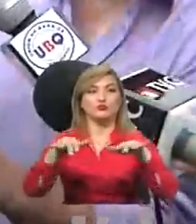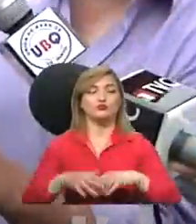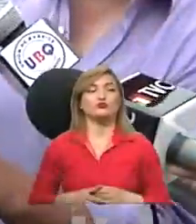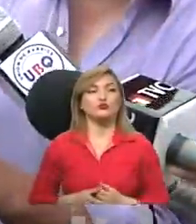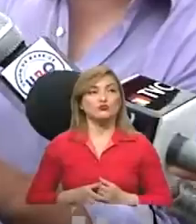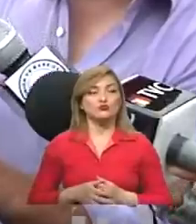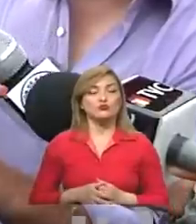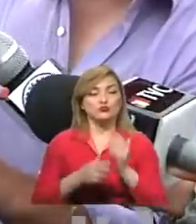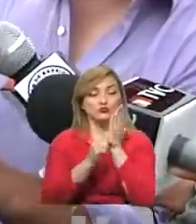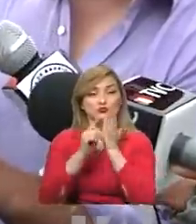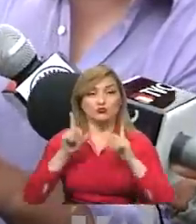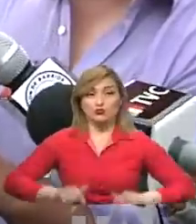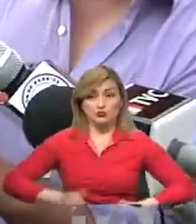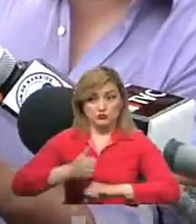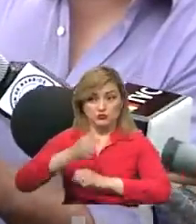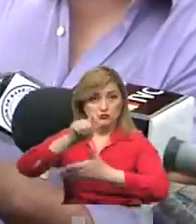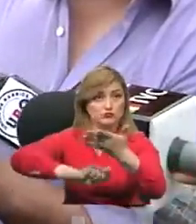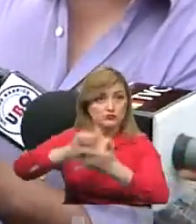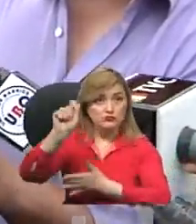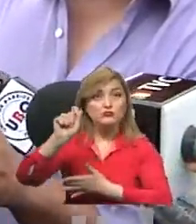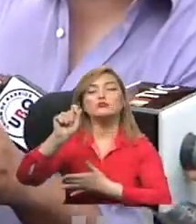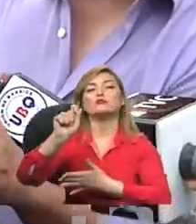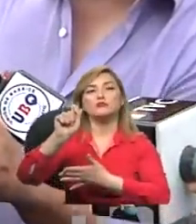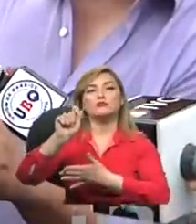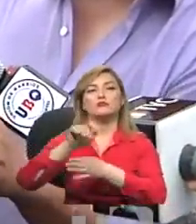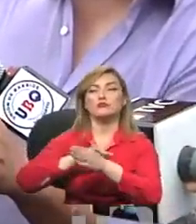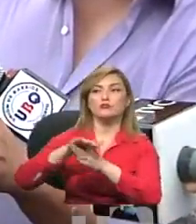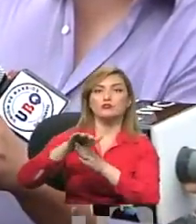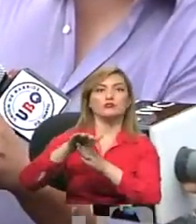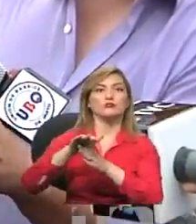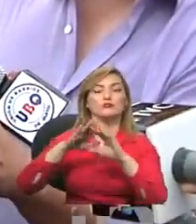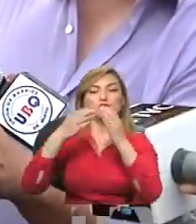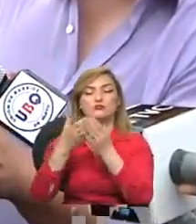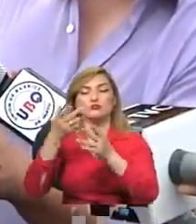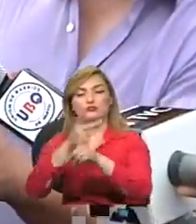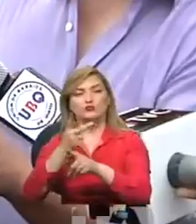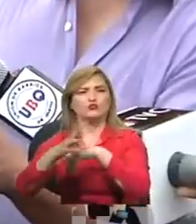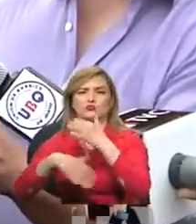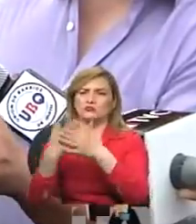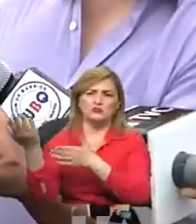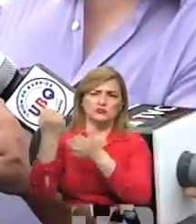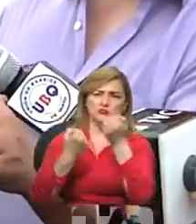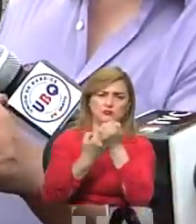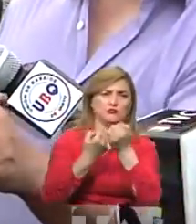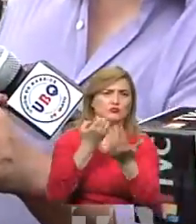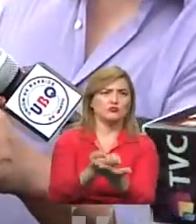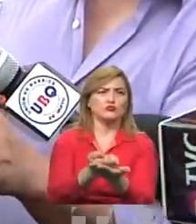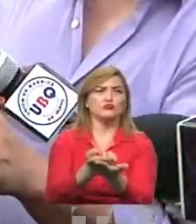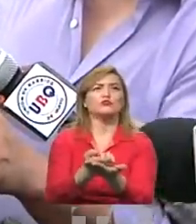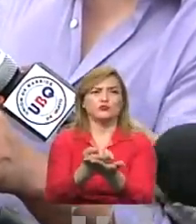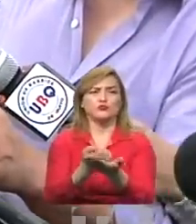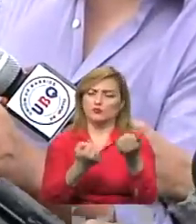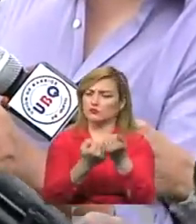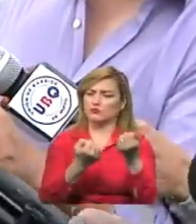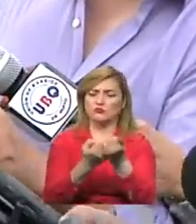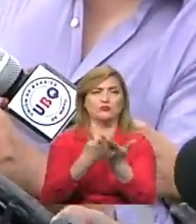Y apenas el Ministerio de Salud nos dé la posibilidad y la invitación que hemos hecho a las cámaras de la productividad que también pongan su esfuerzo